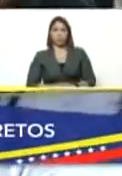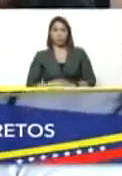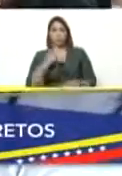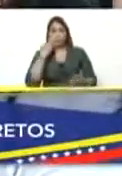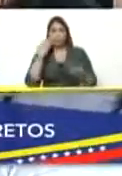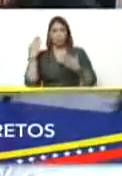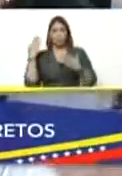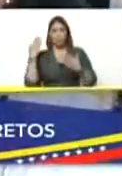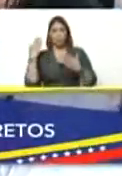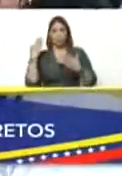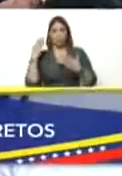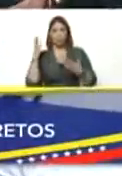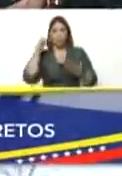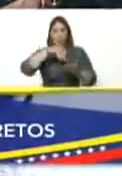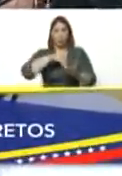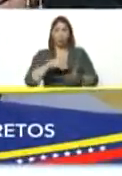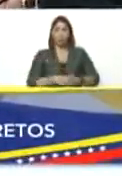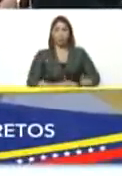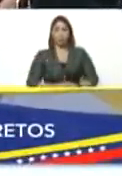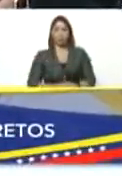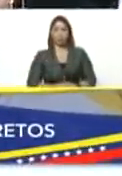Nubifred viene de Aragua.